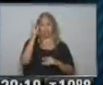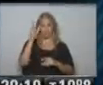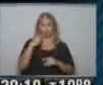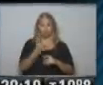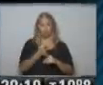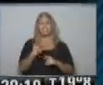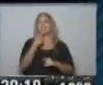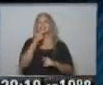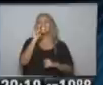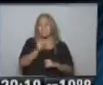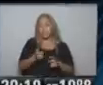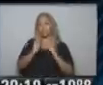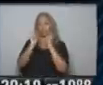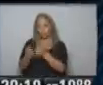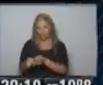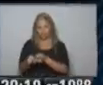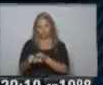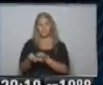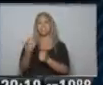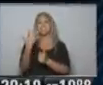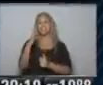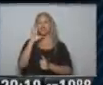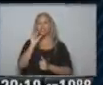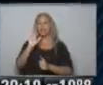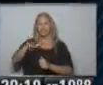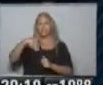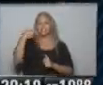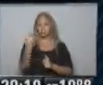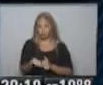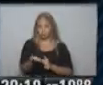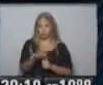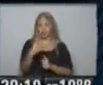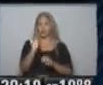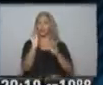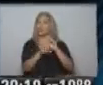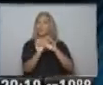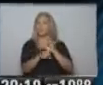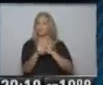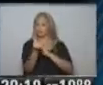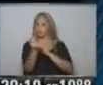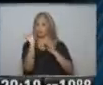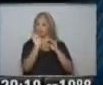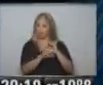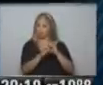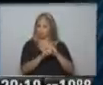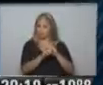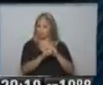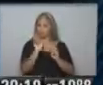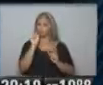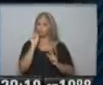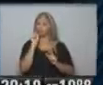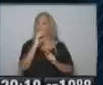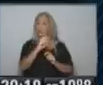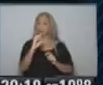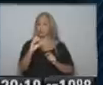los beneficios solicitados y 5 días hábiles después quedará depositado el monto extraordinario en la